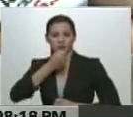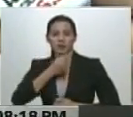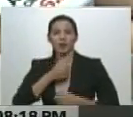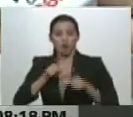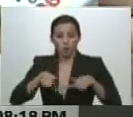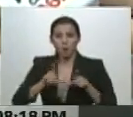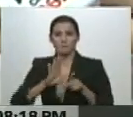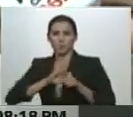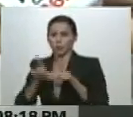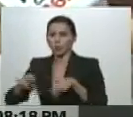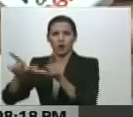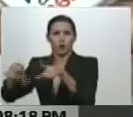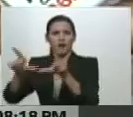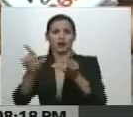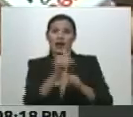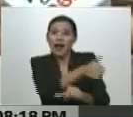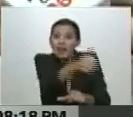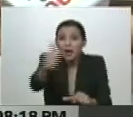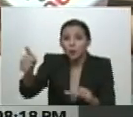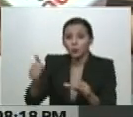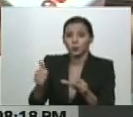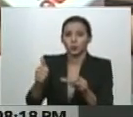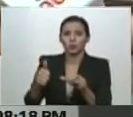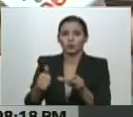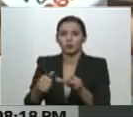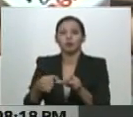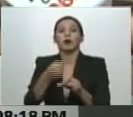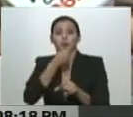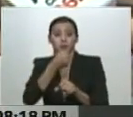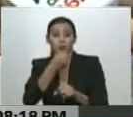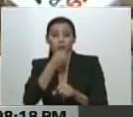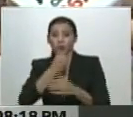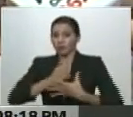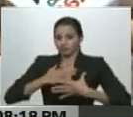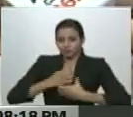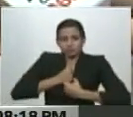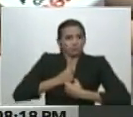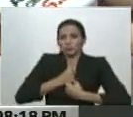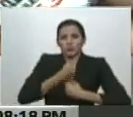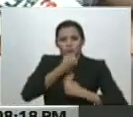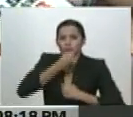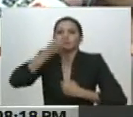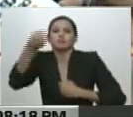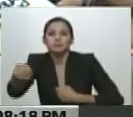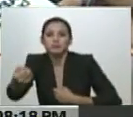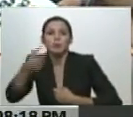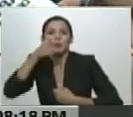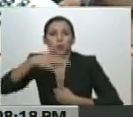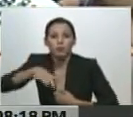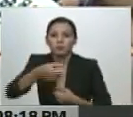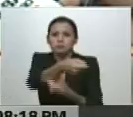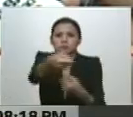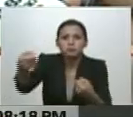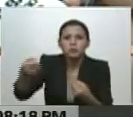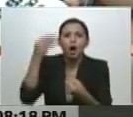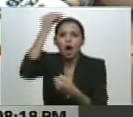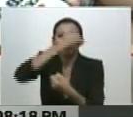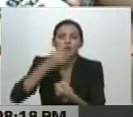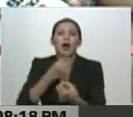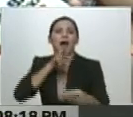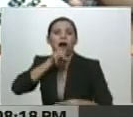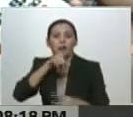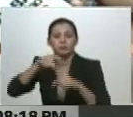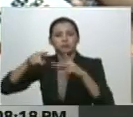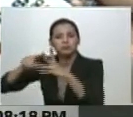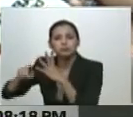debemos mejorar, darle mucho más los micrófonos al pueblo, permitirle al pueblo mucho más la expresión, sobre todo en este momento donde todos